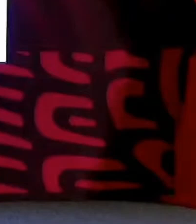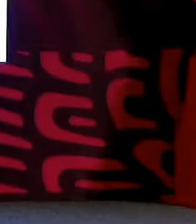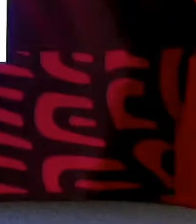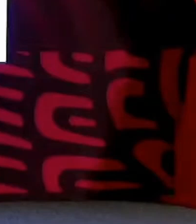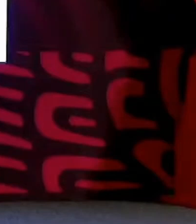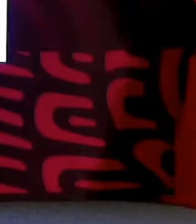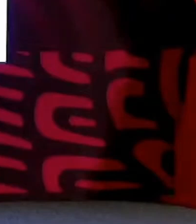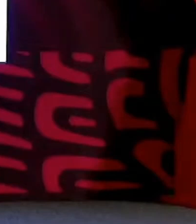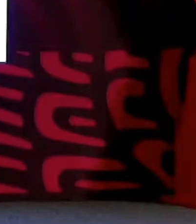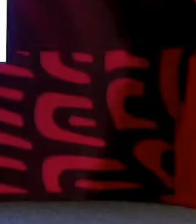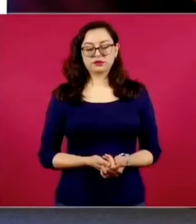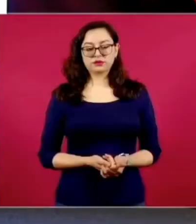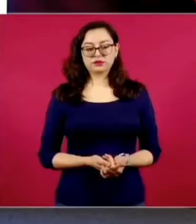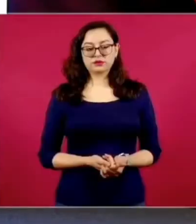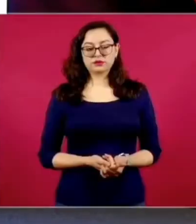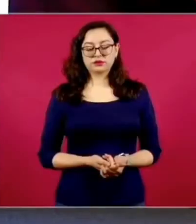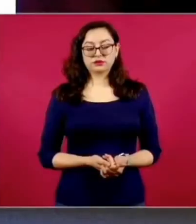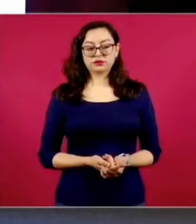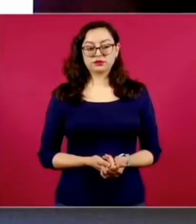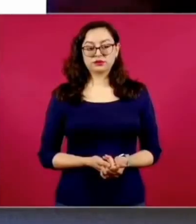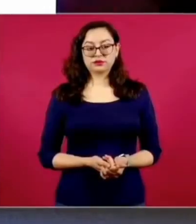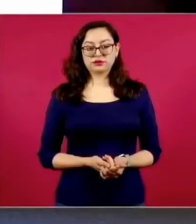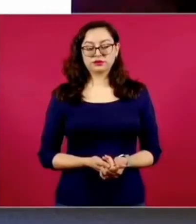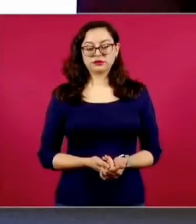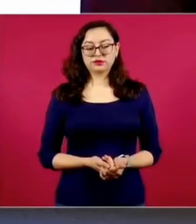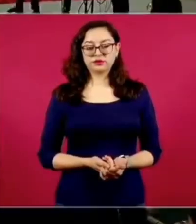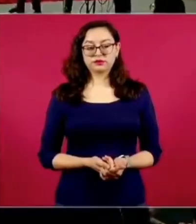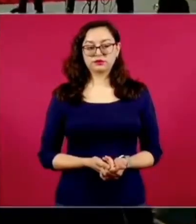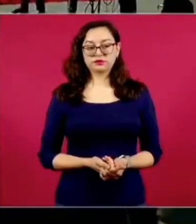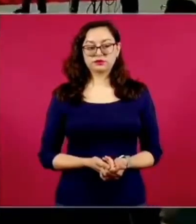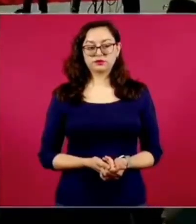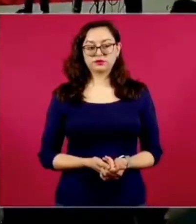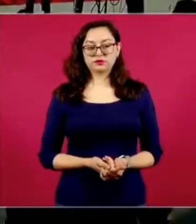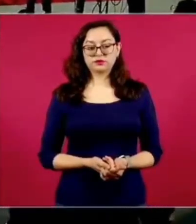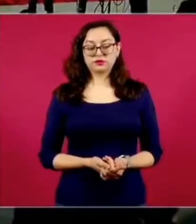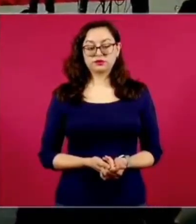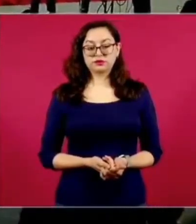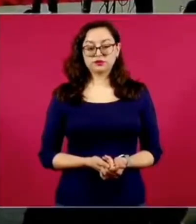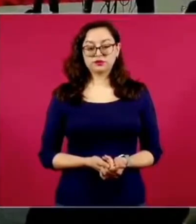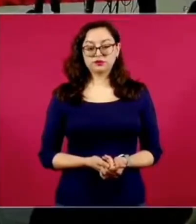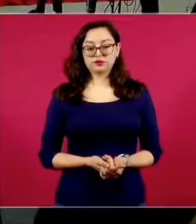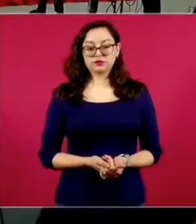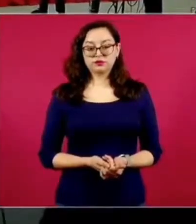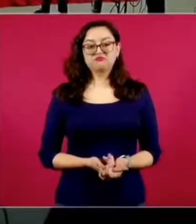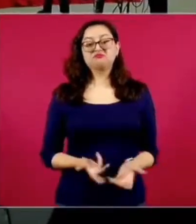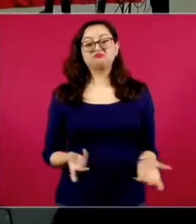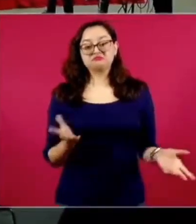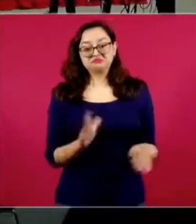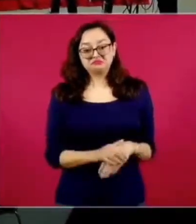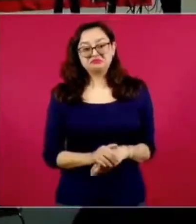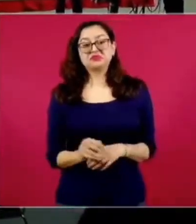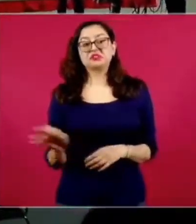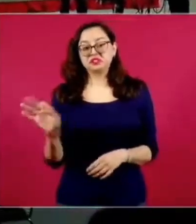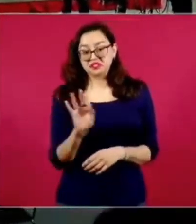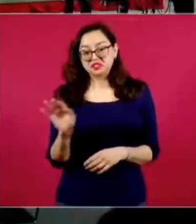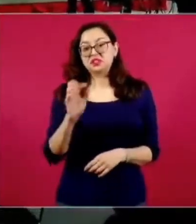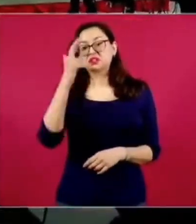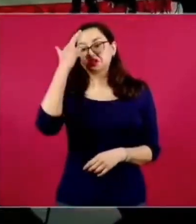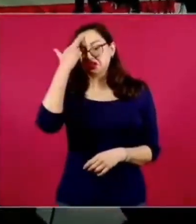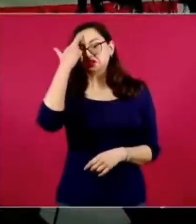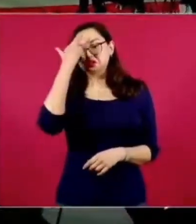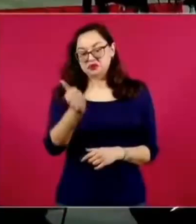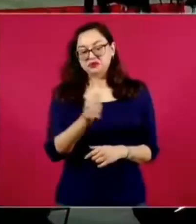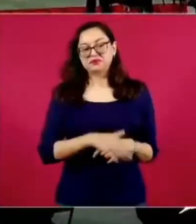se desploma aquí. Pues sí tiene razón Sergio, fue cuando